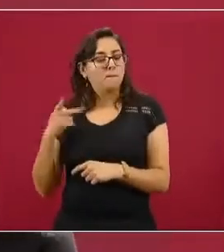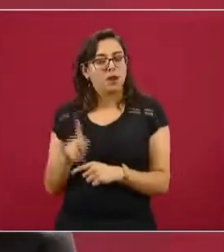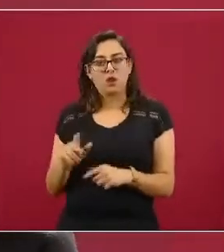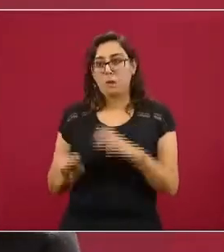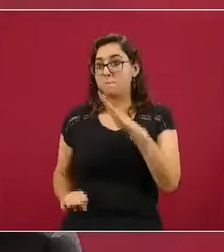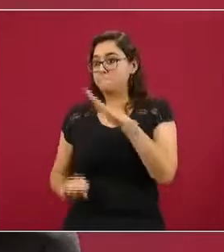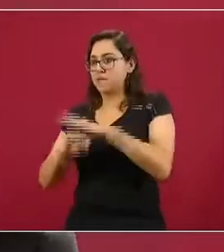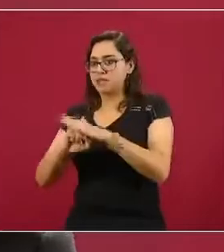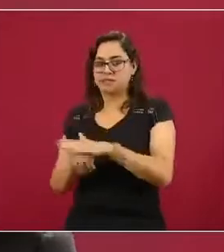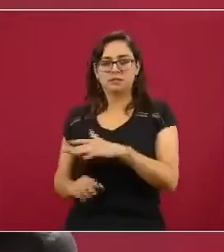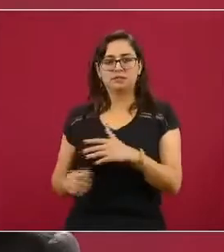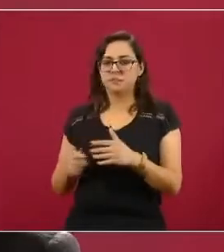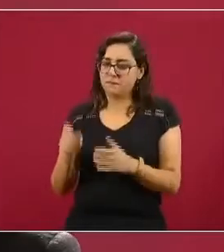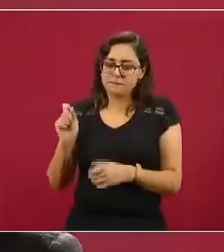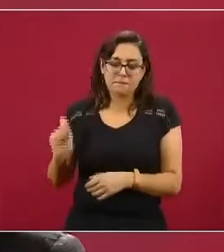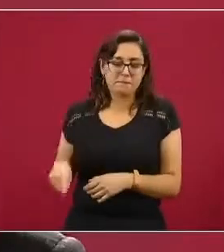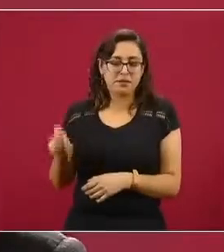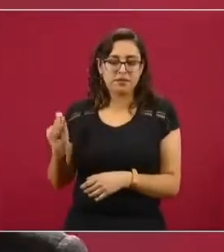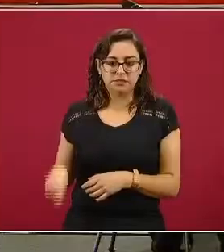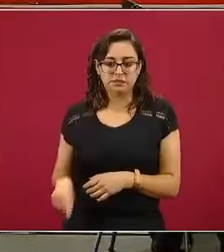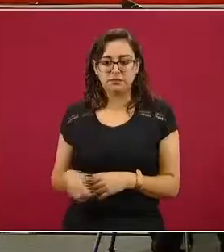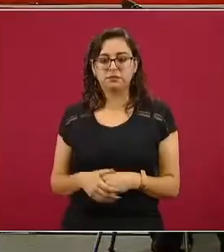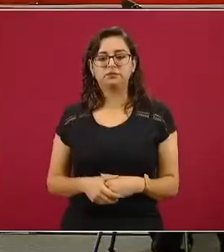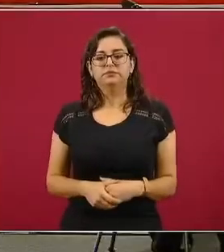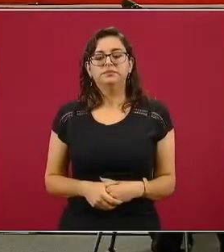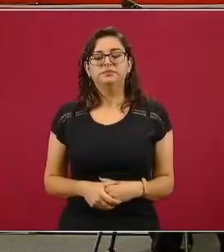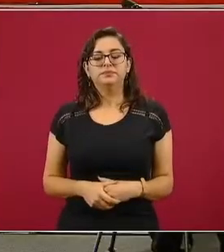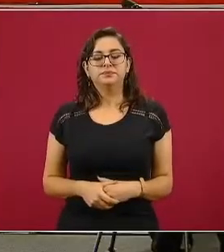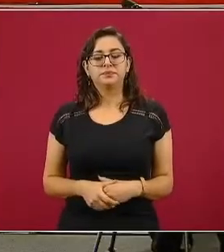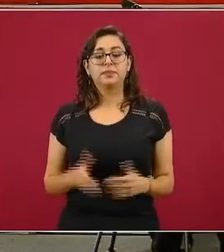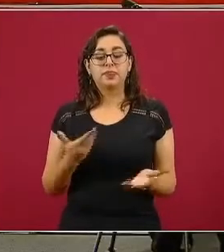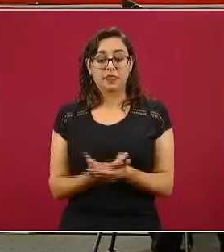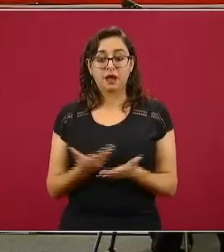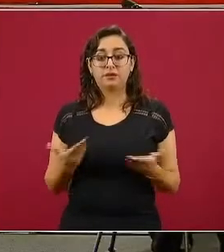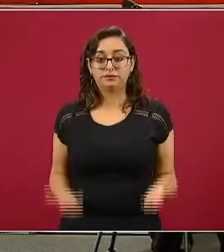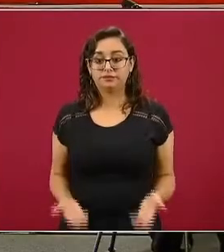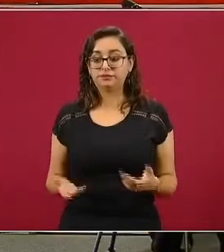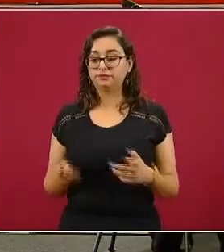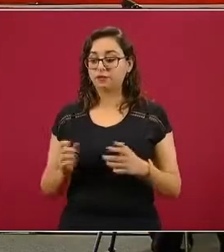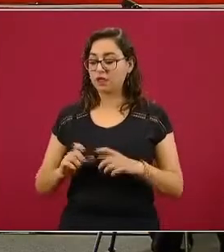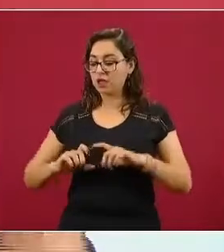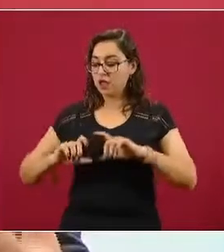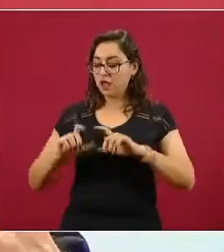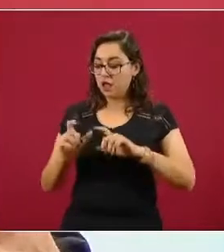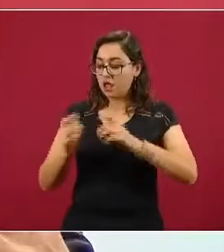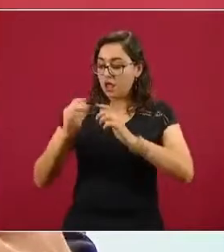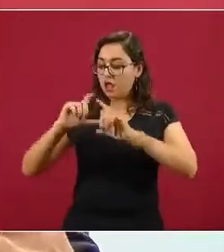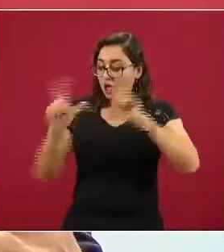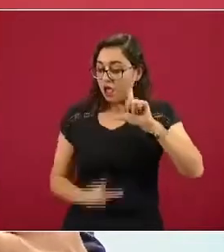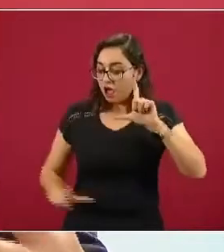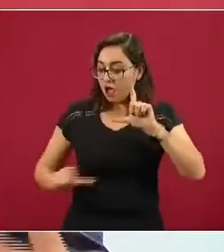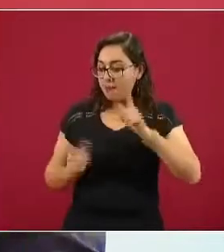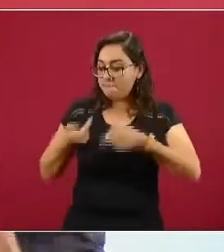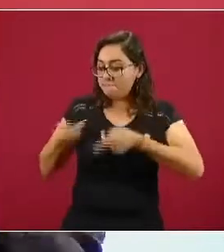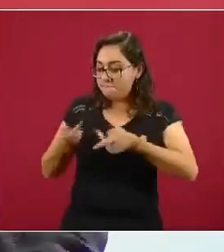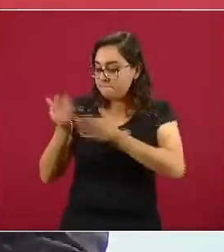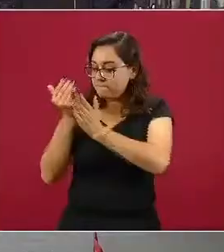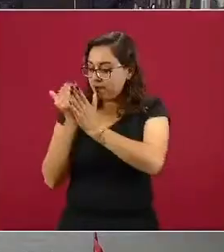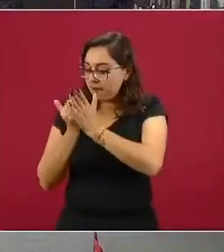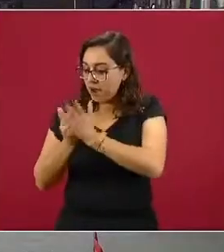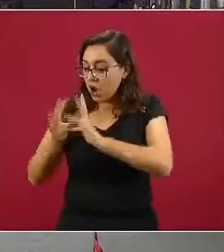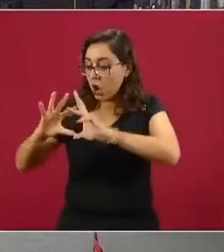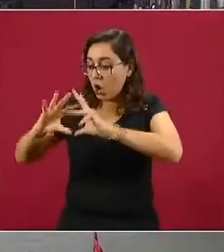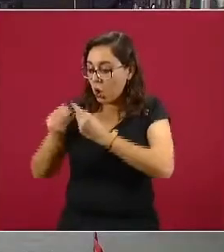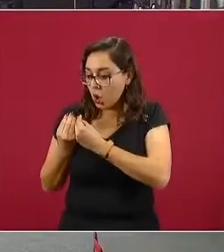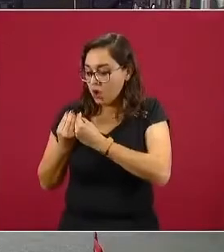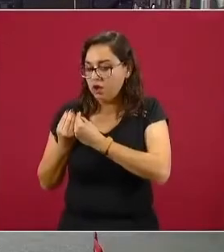permanece. Ahora me voy a referir a la estrategia como el aspecto general para el conjunto del país y